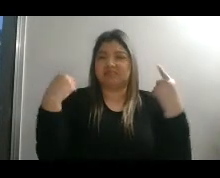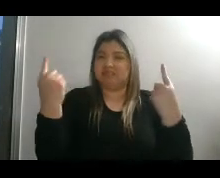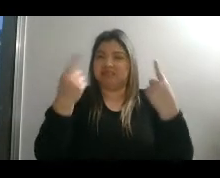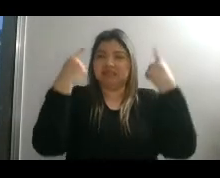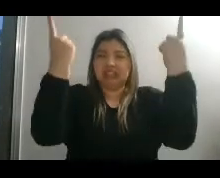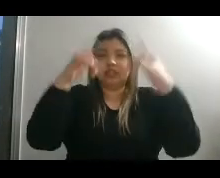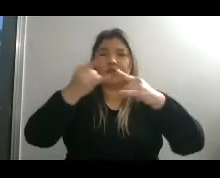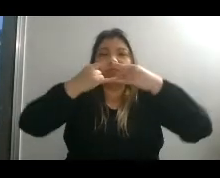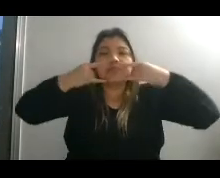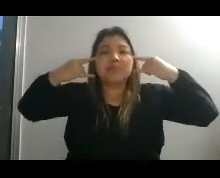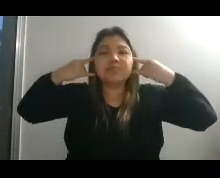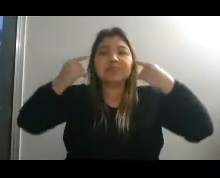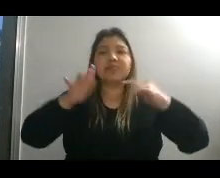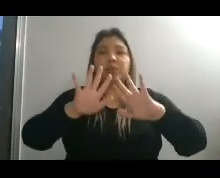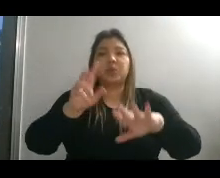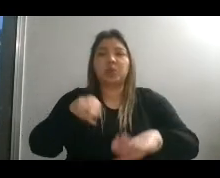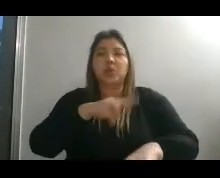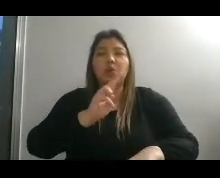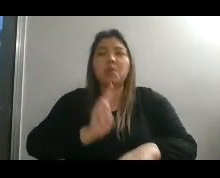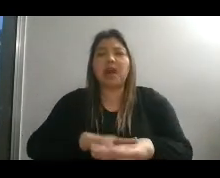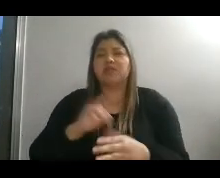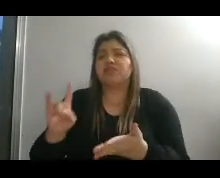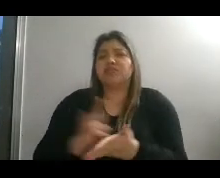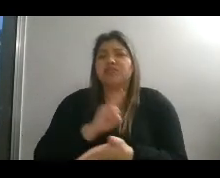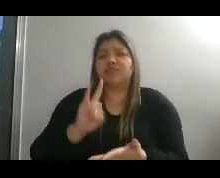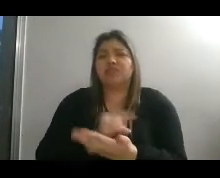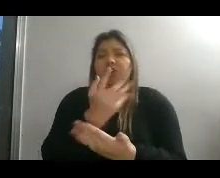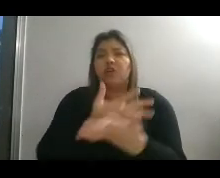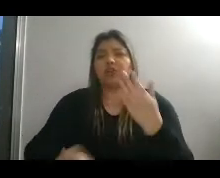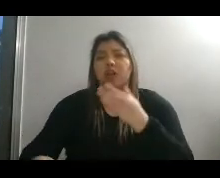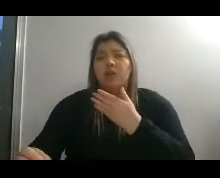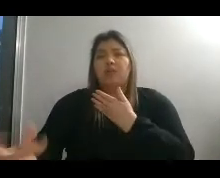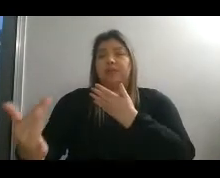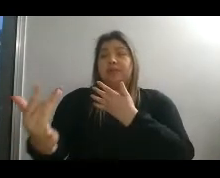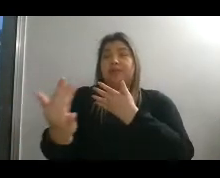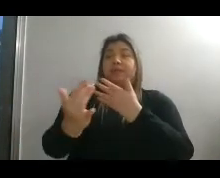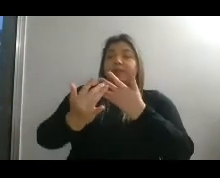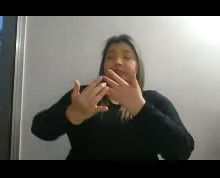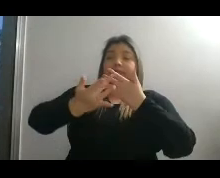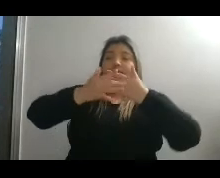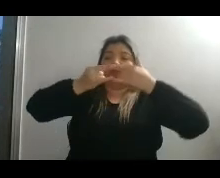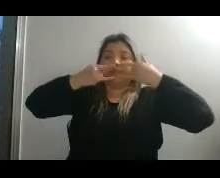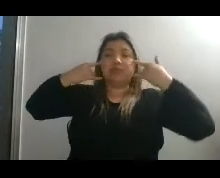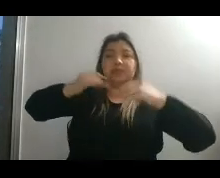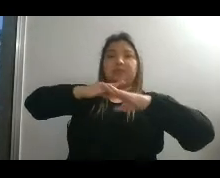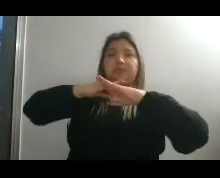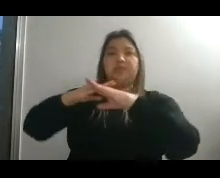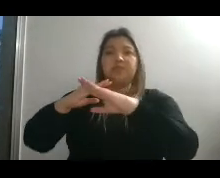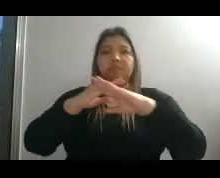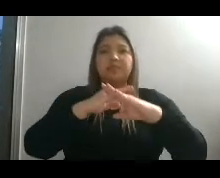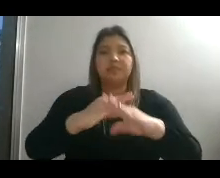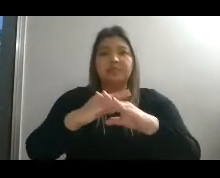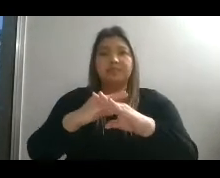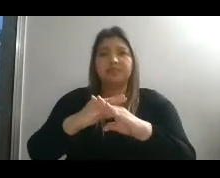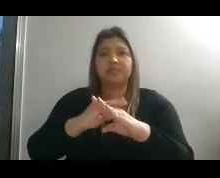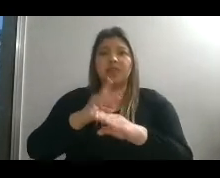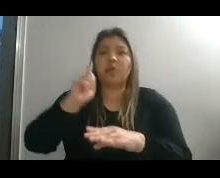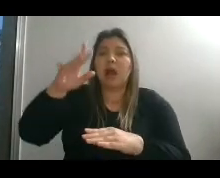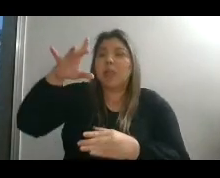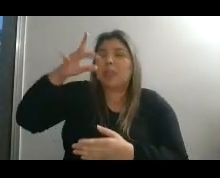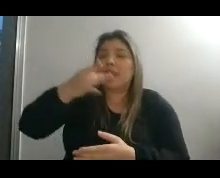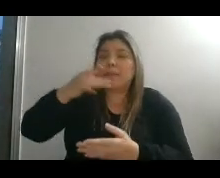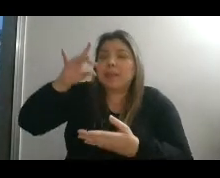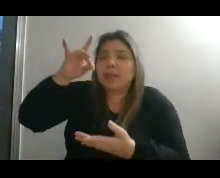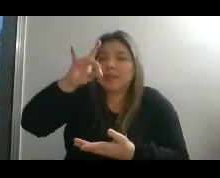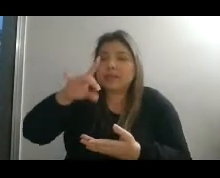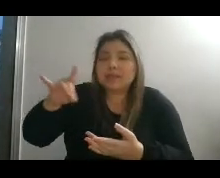convencional, se utiliza para retención de partículas que son mayores a 5 micras en patologías que se transmiten por gotas. Hay